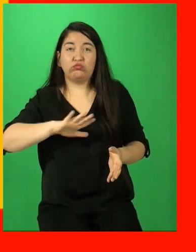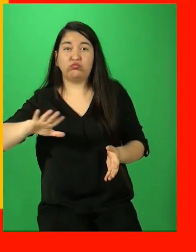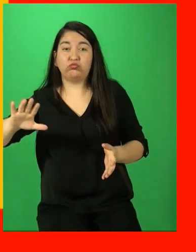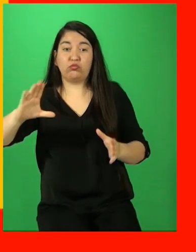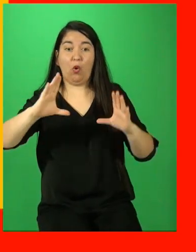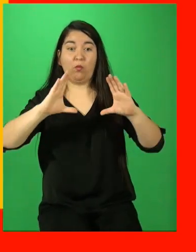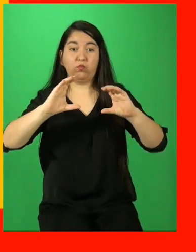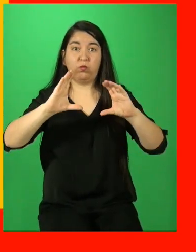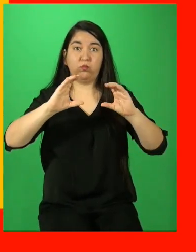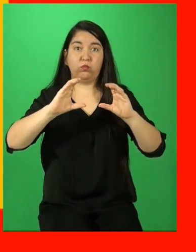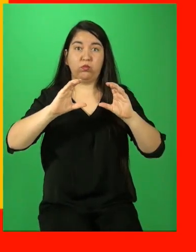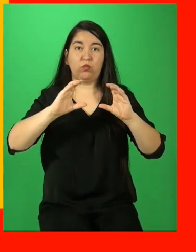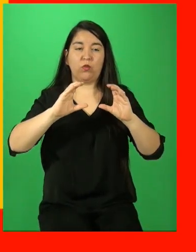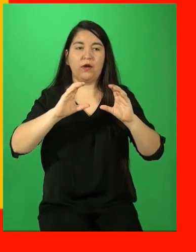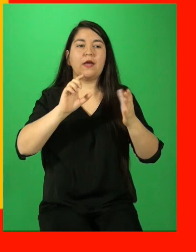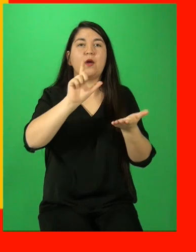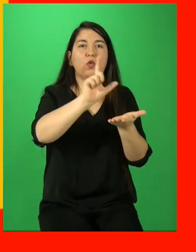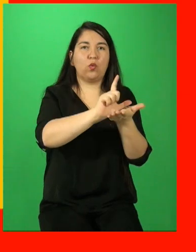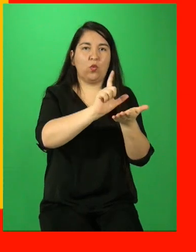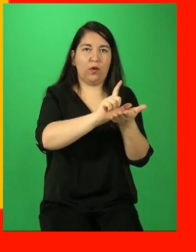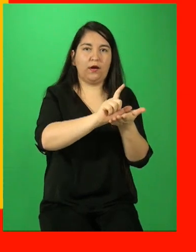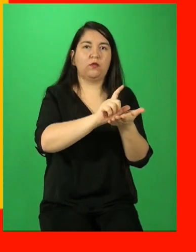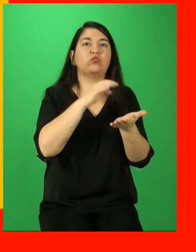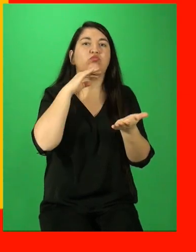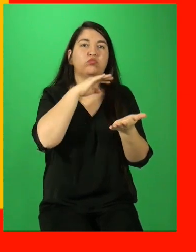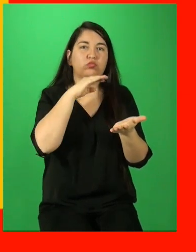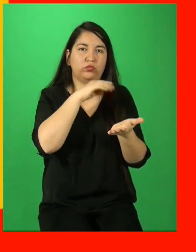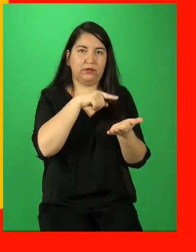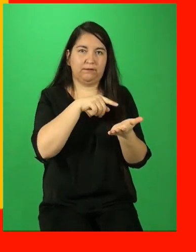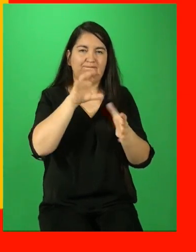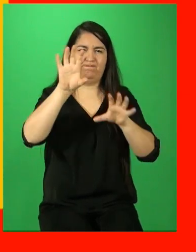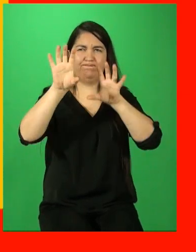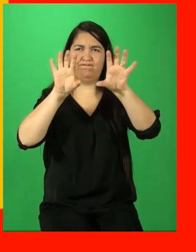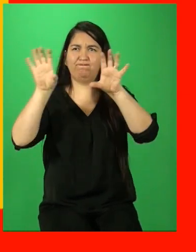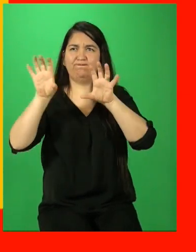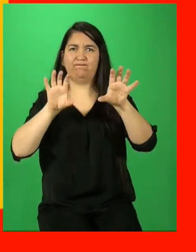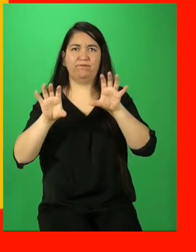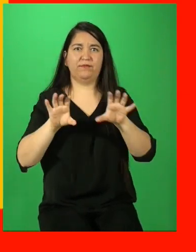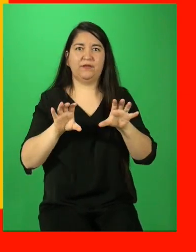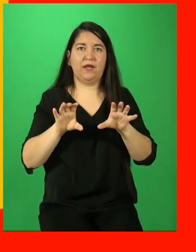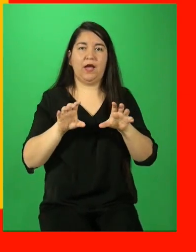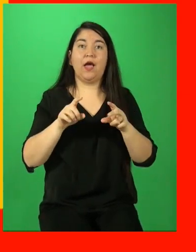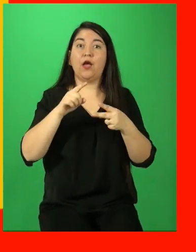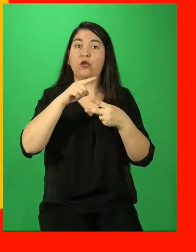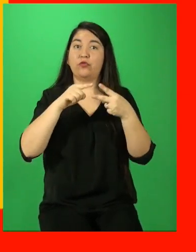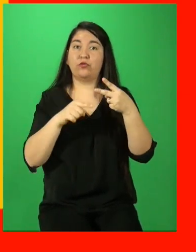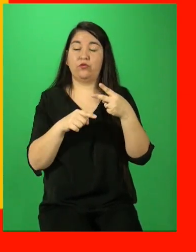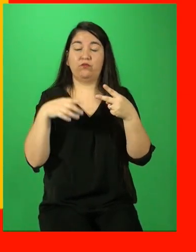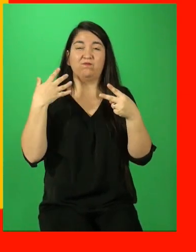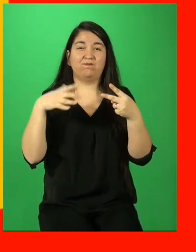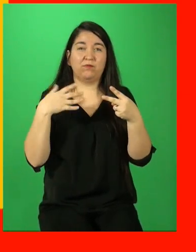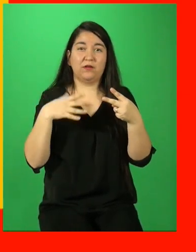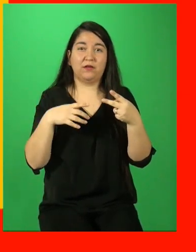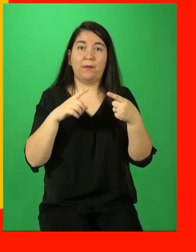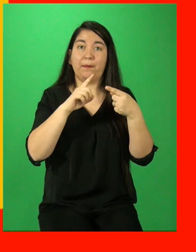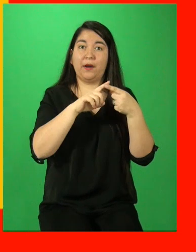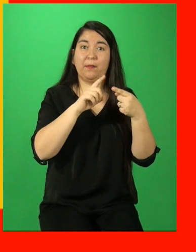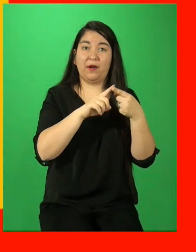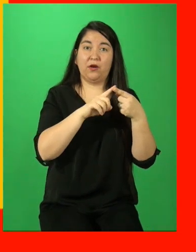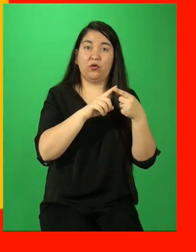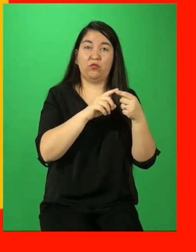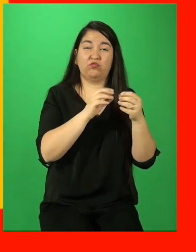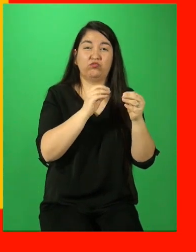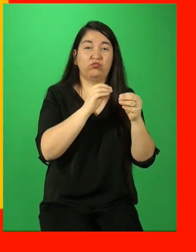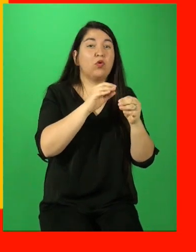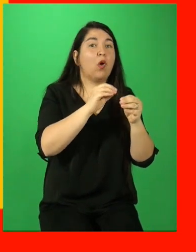un lugar en el espacio. Y dentro de la materia nosotros tenemos dos grandes clasificaciones, sustancias